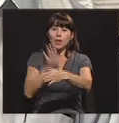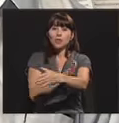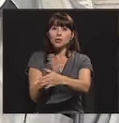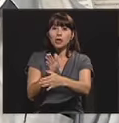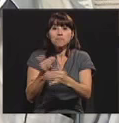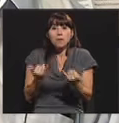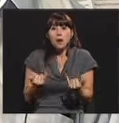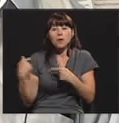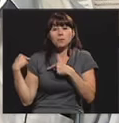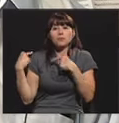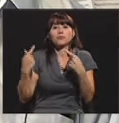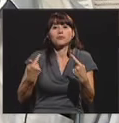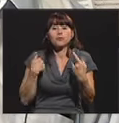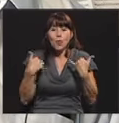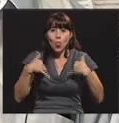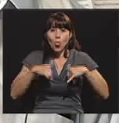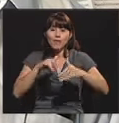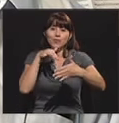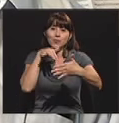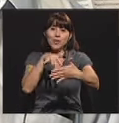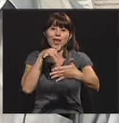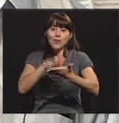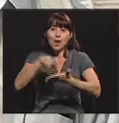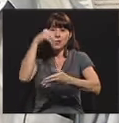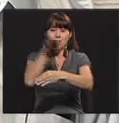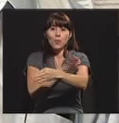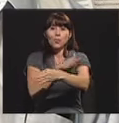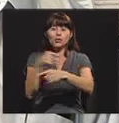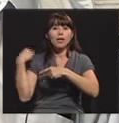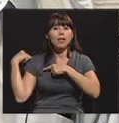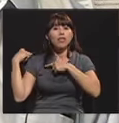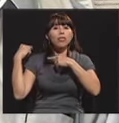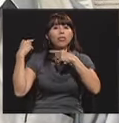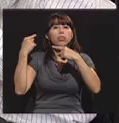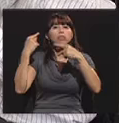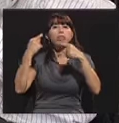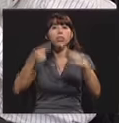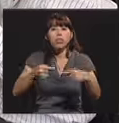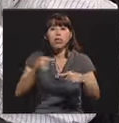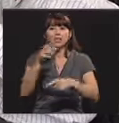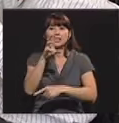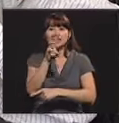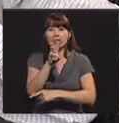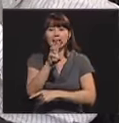estoy todavía estudiando, aprendiendo música después de